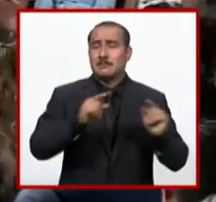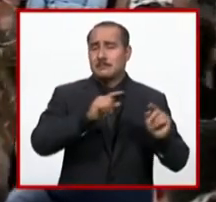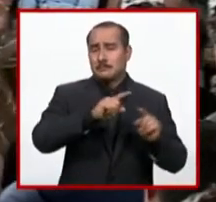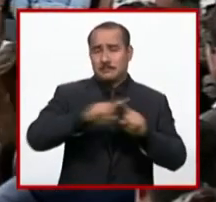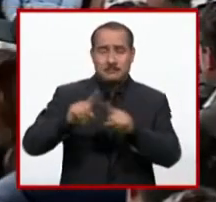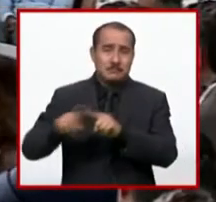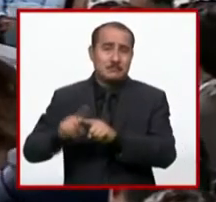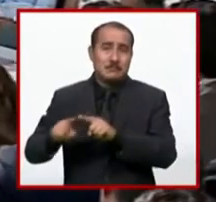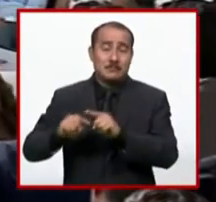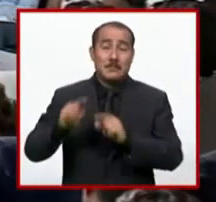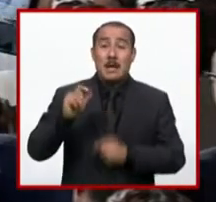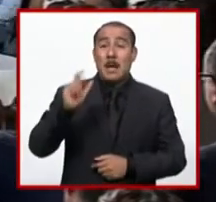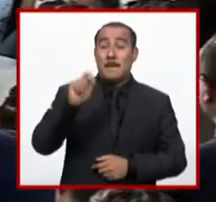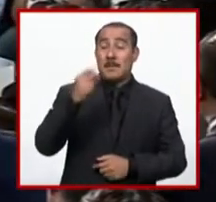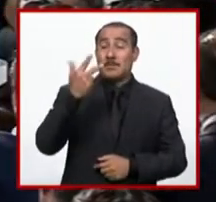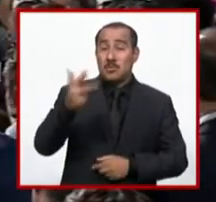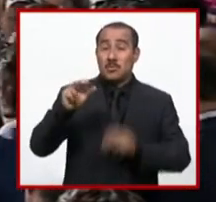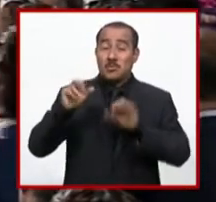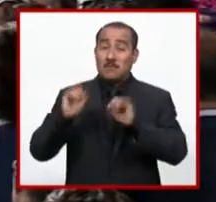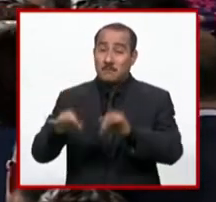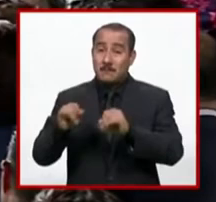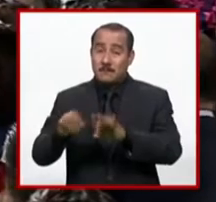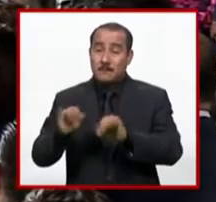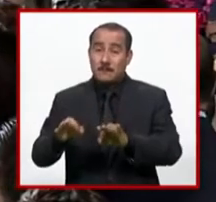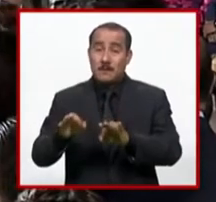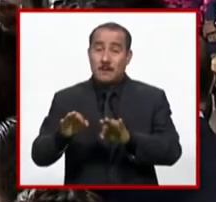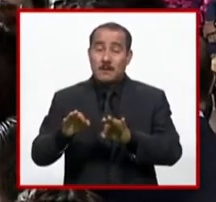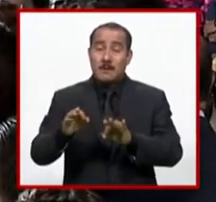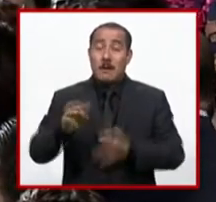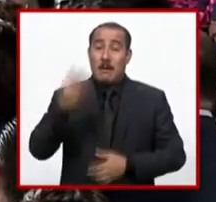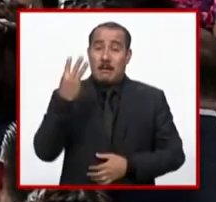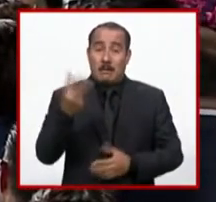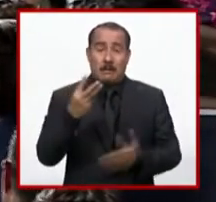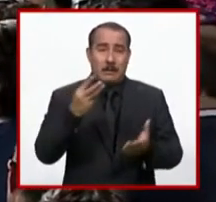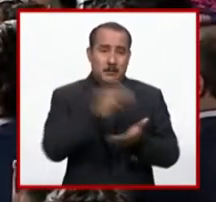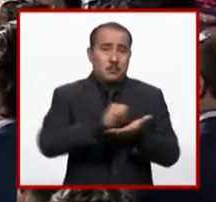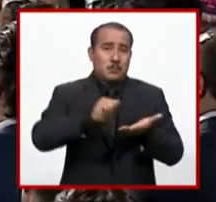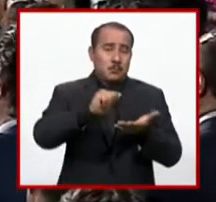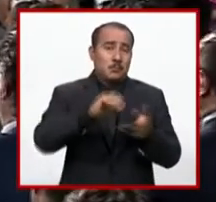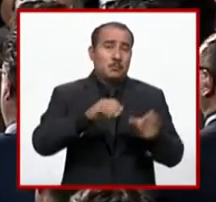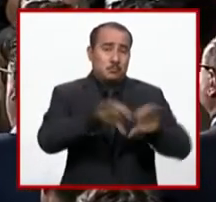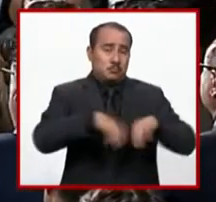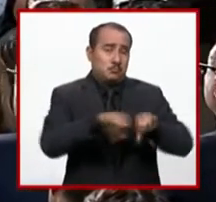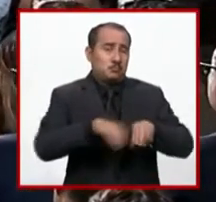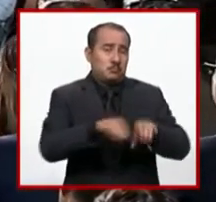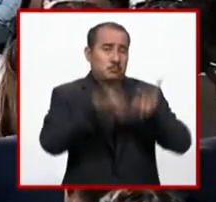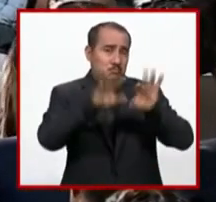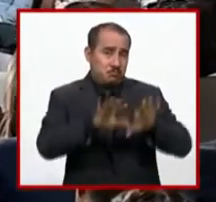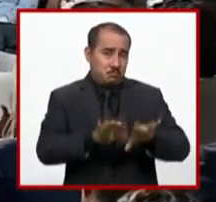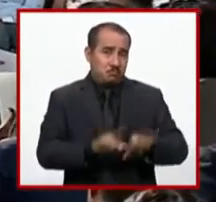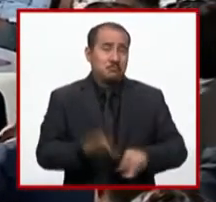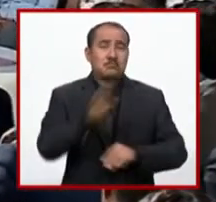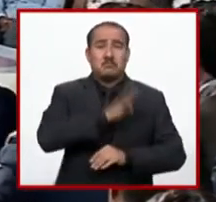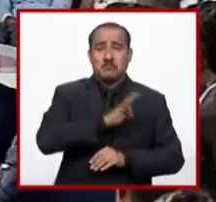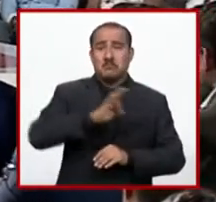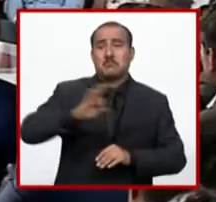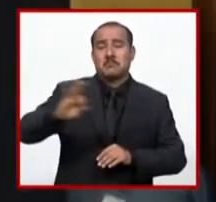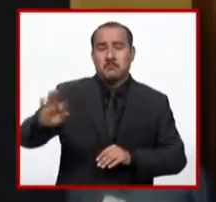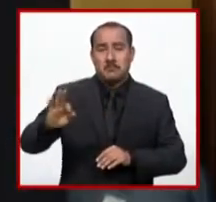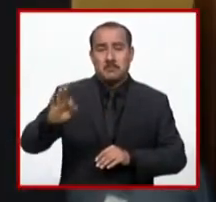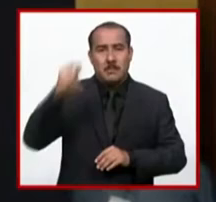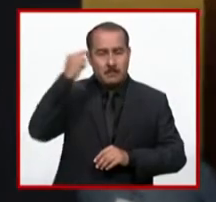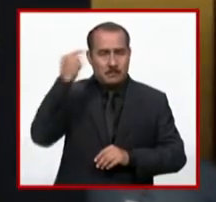De 28 oficinas, pudimos digitalizar 13, más de 7 millones de documentos para también dar